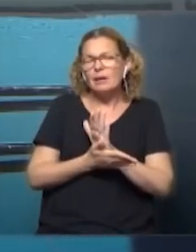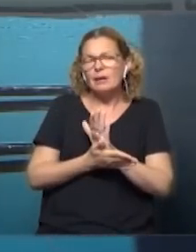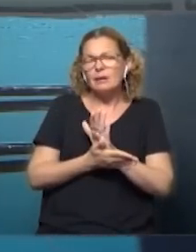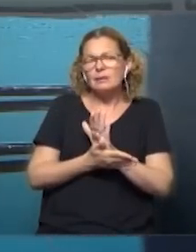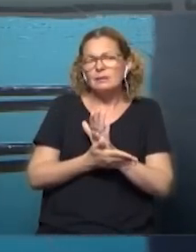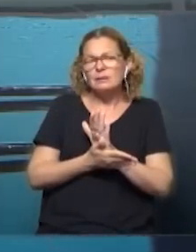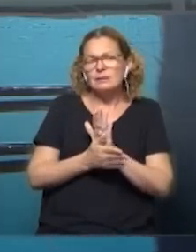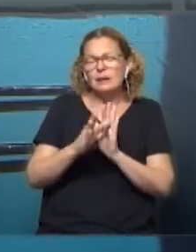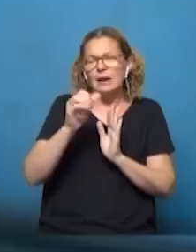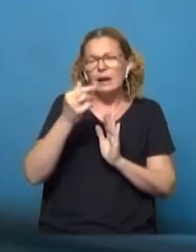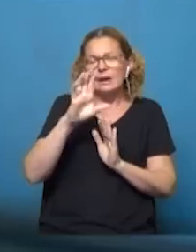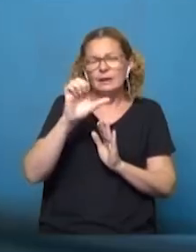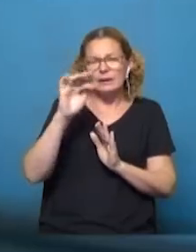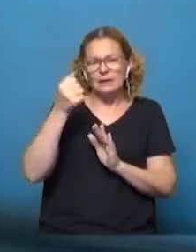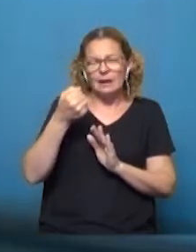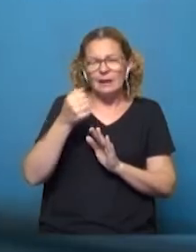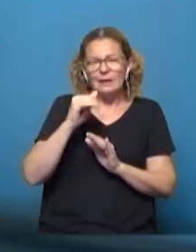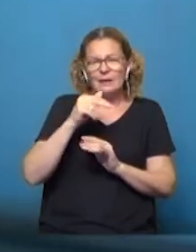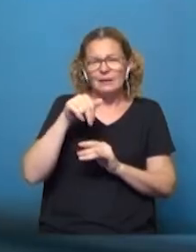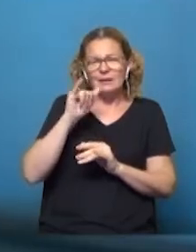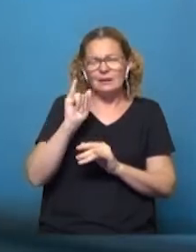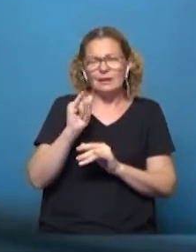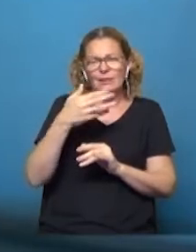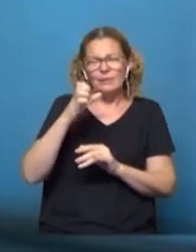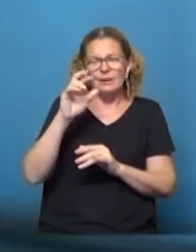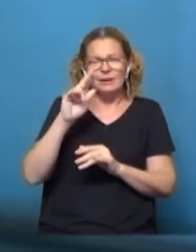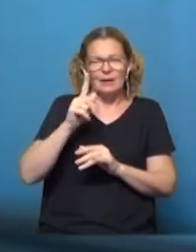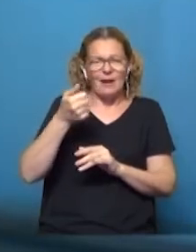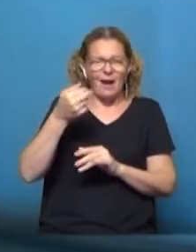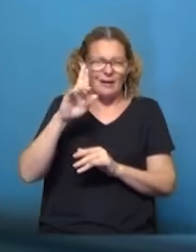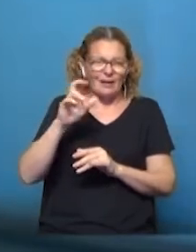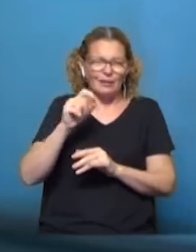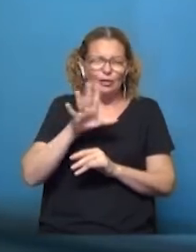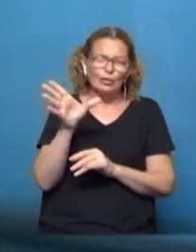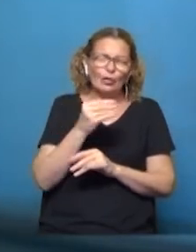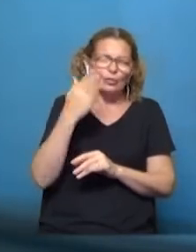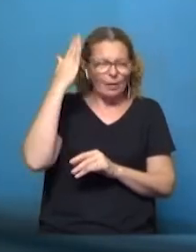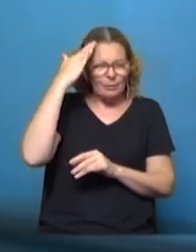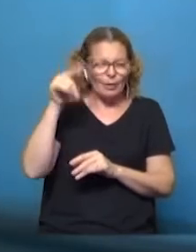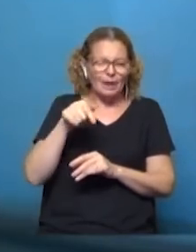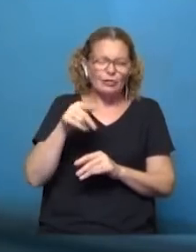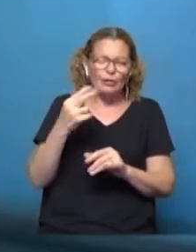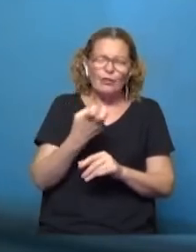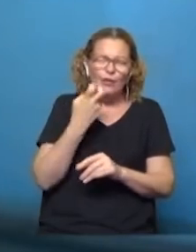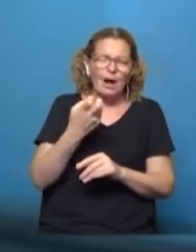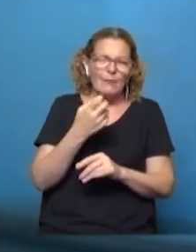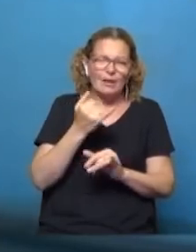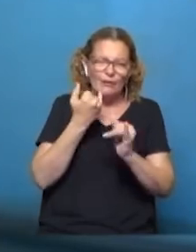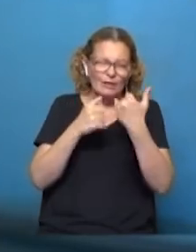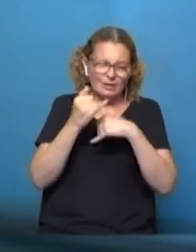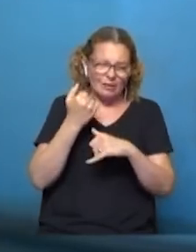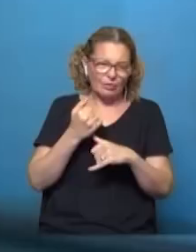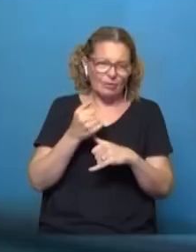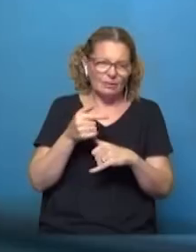de Charles carrera ni de Vergara todos sabemos que no es ahí donde se buscaba la información para coaccionarlos y